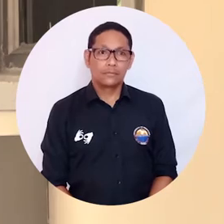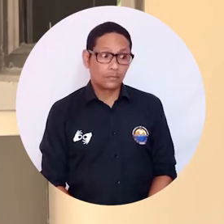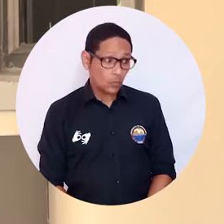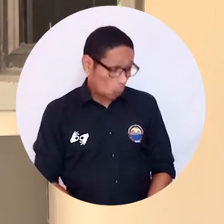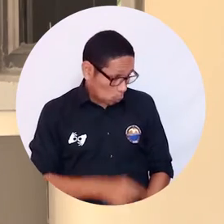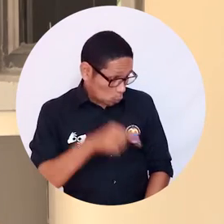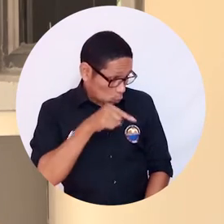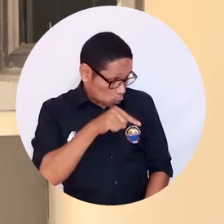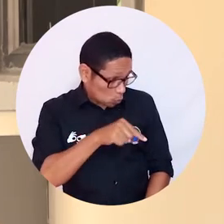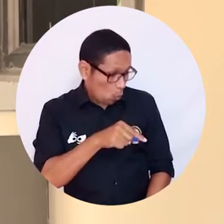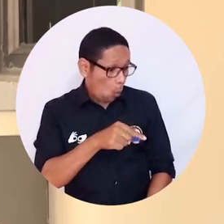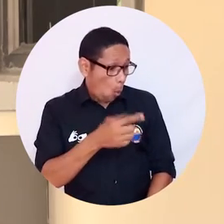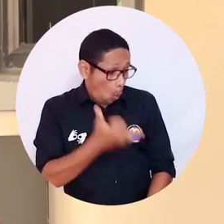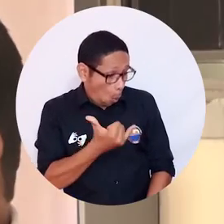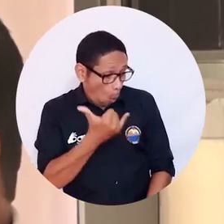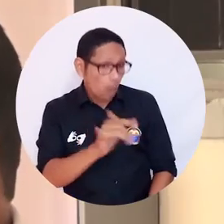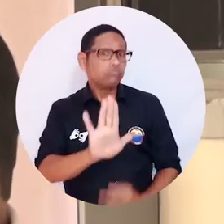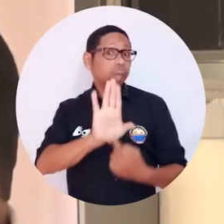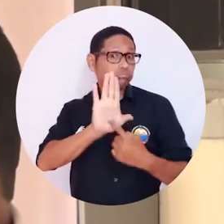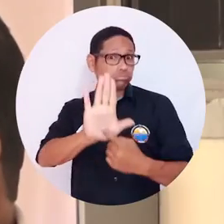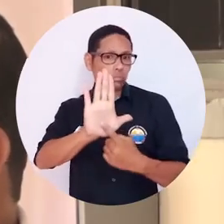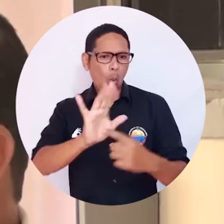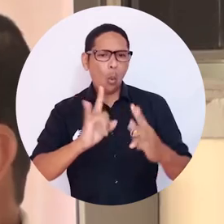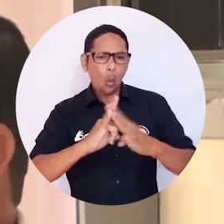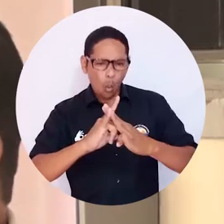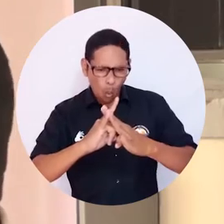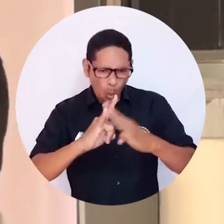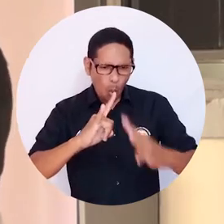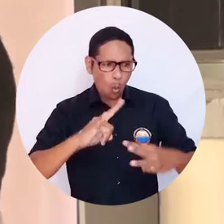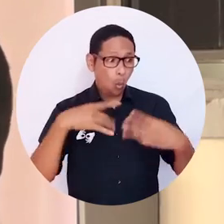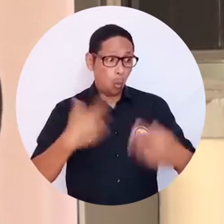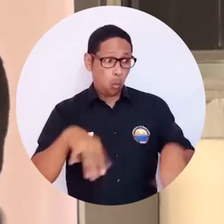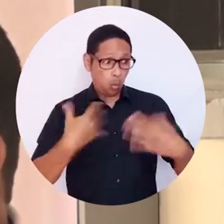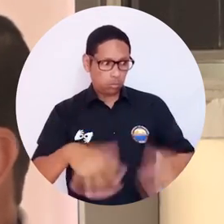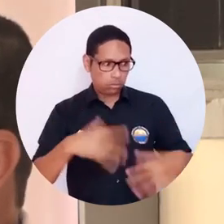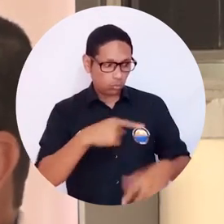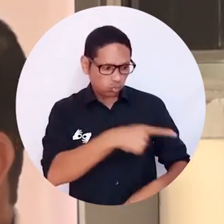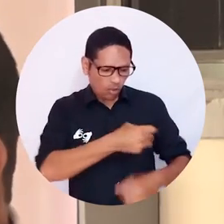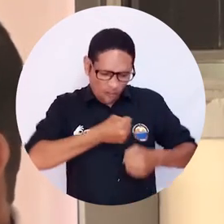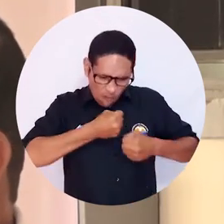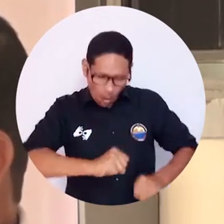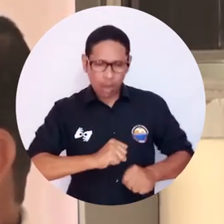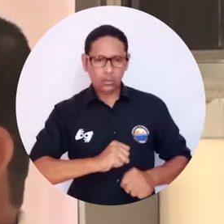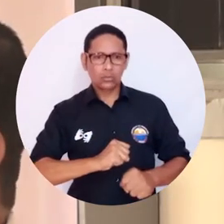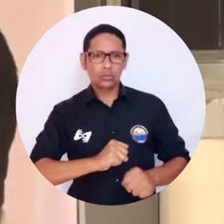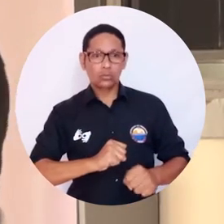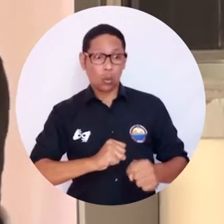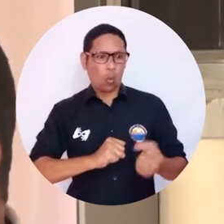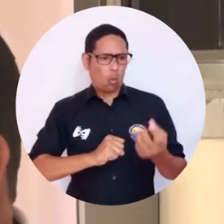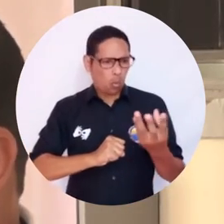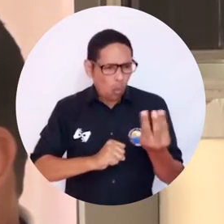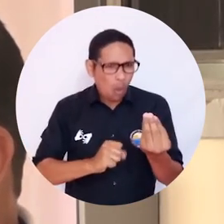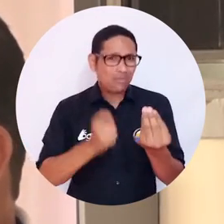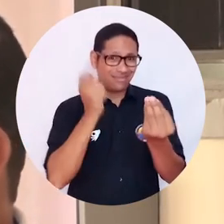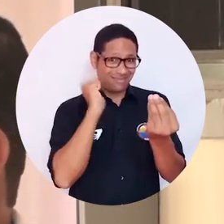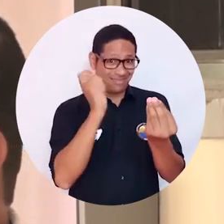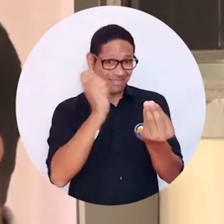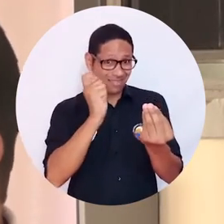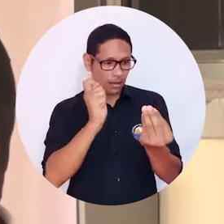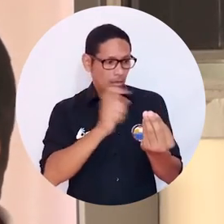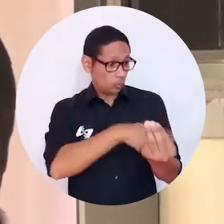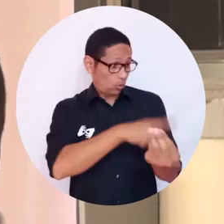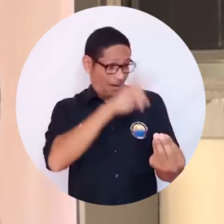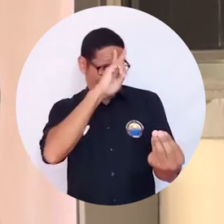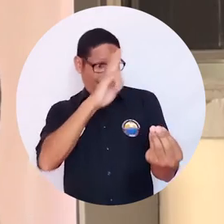Y usted hoy ha demostrado de la Universidad del Magdalena reconocer el esfuerzo que ha hecho usted para dignificar nuestra